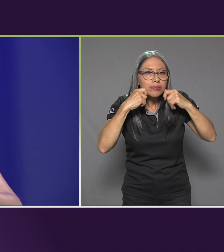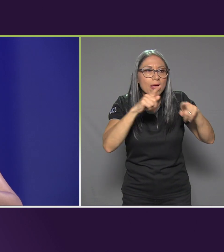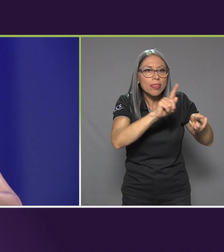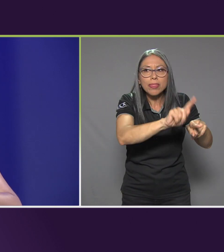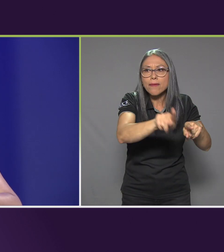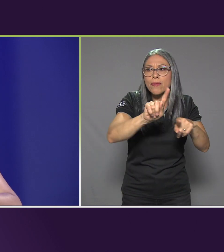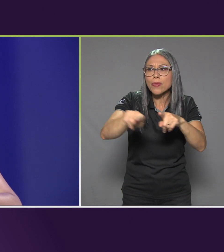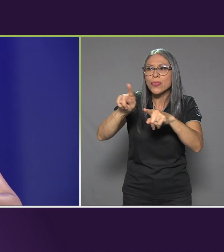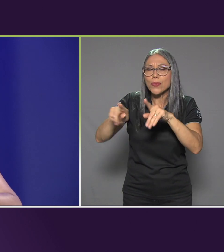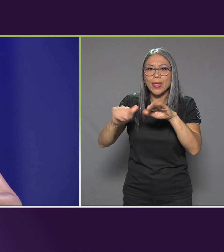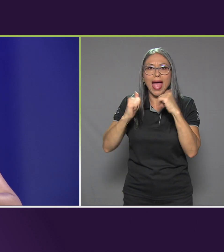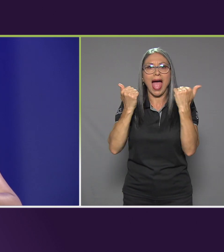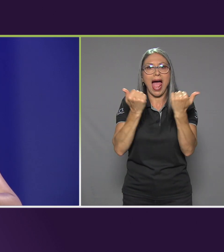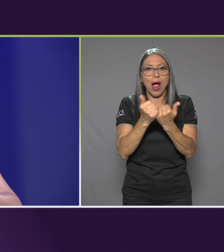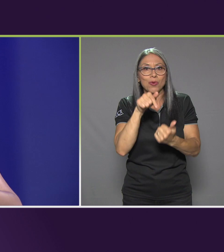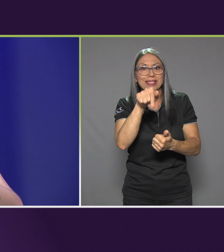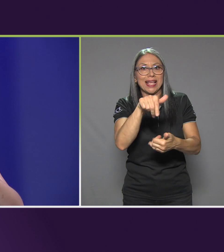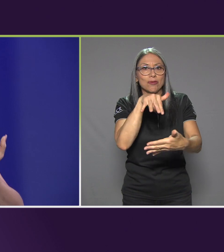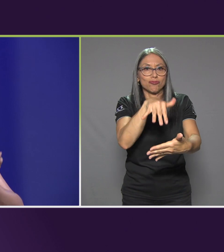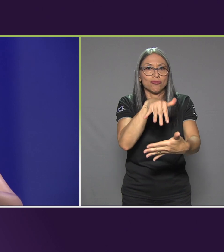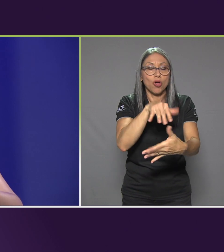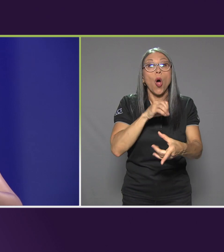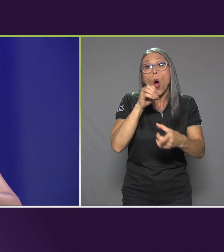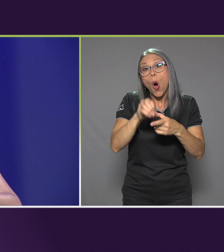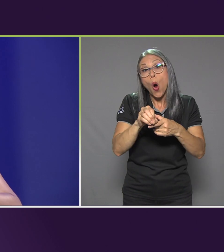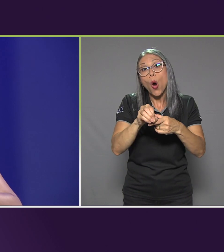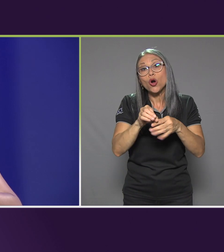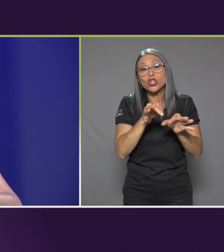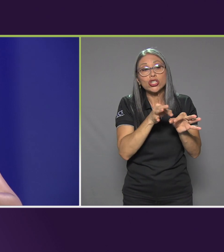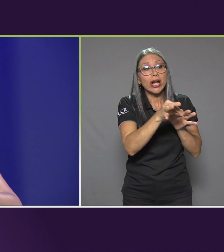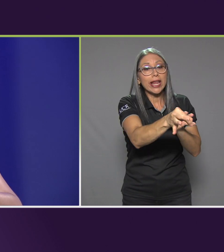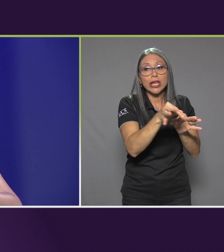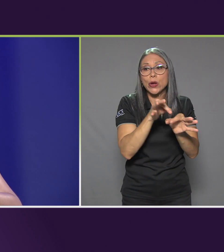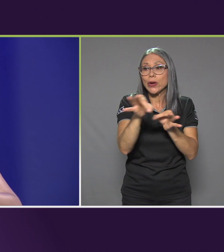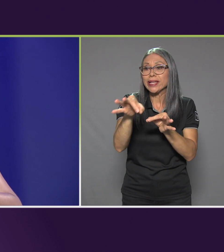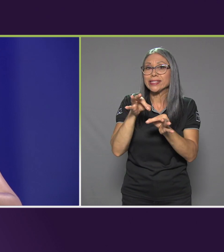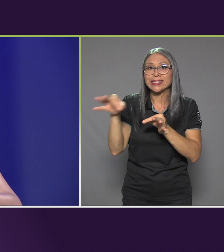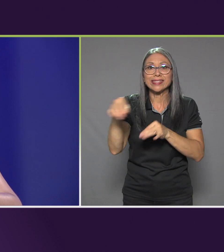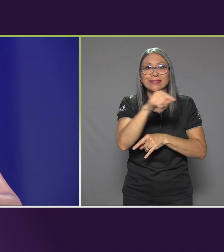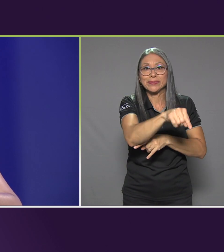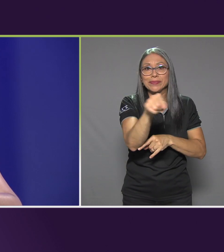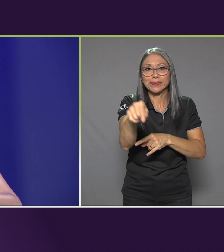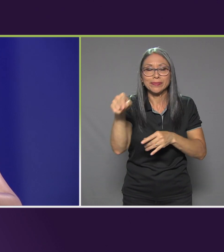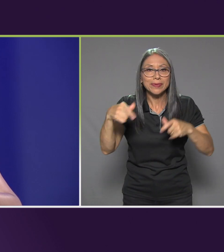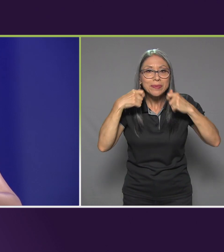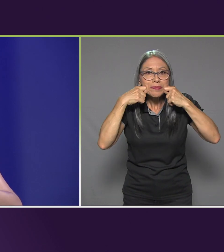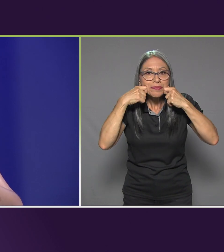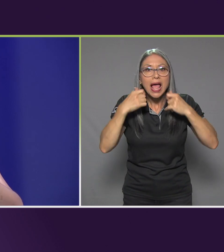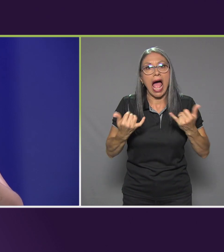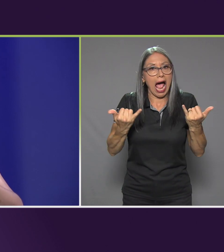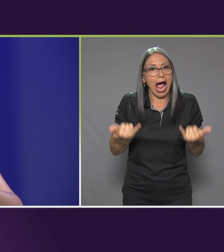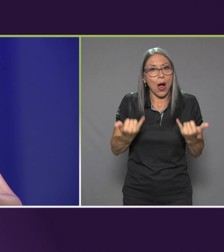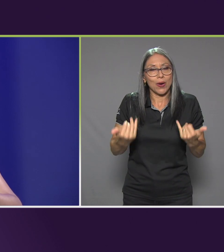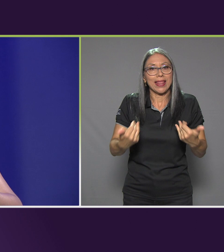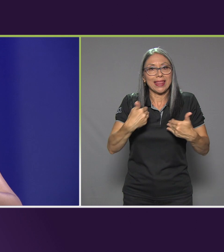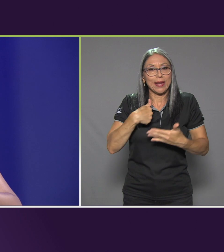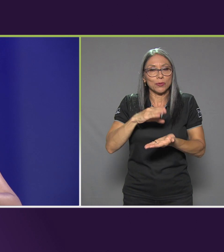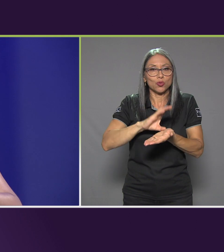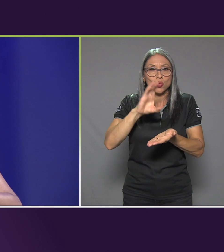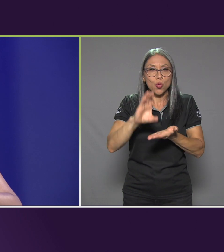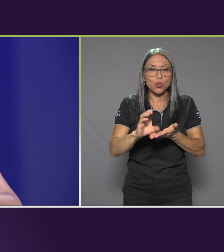sus diferentes aulas recibían los cursos o en las regiones, ¿verdad?, donde podíamos llegar. Ahora tenemos cursos